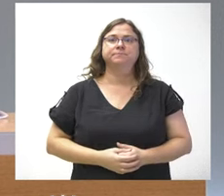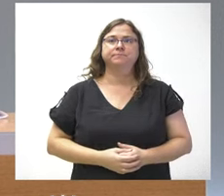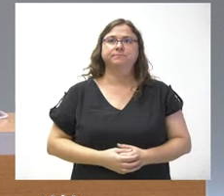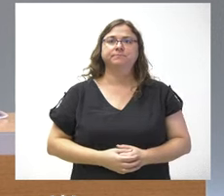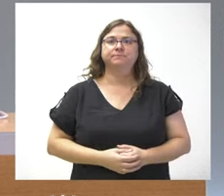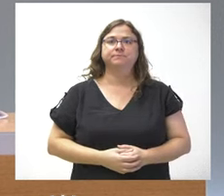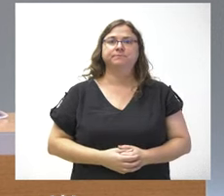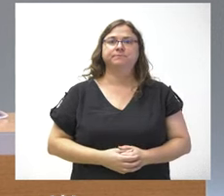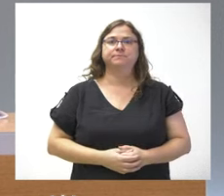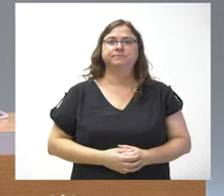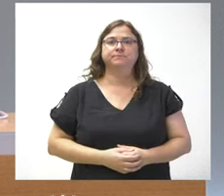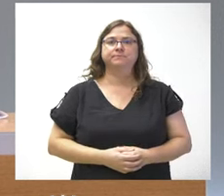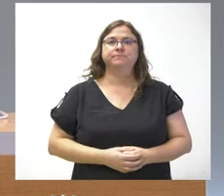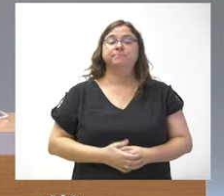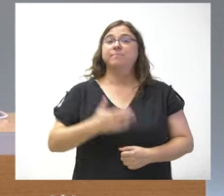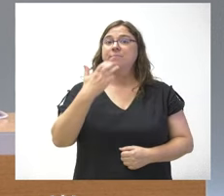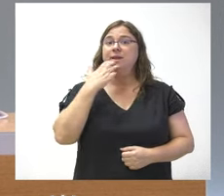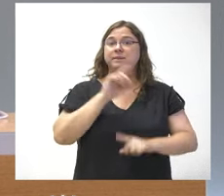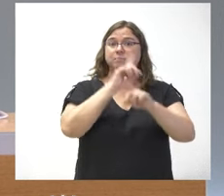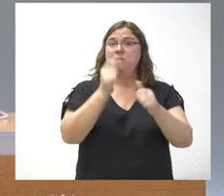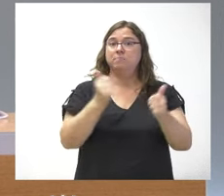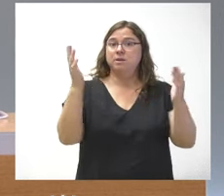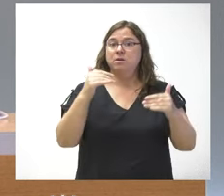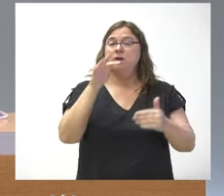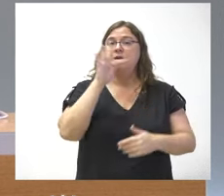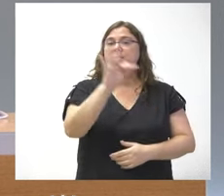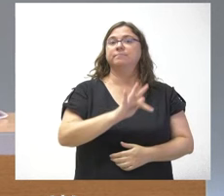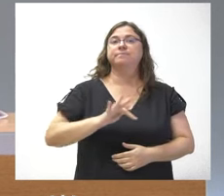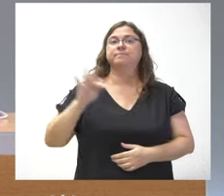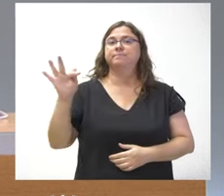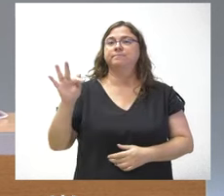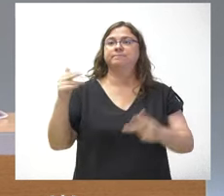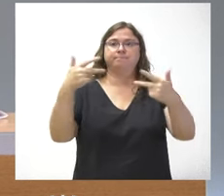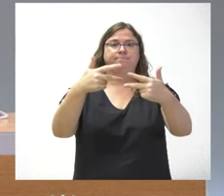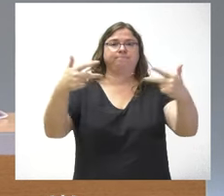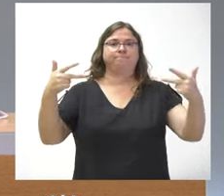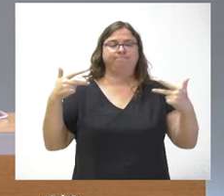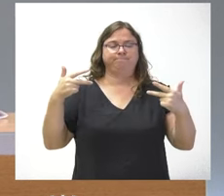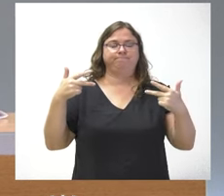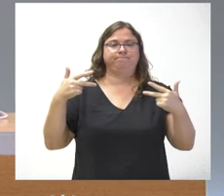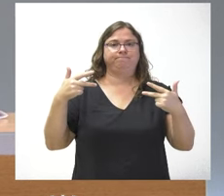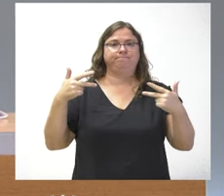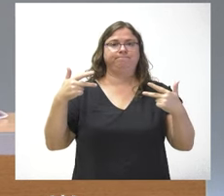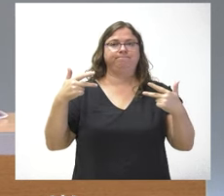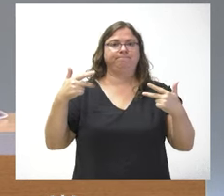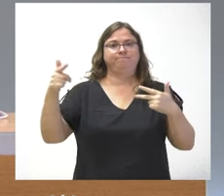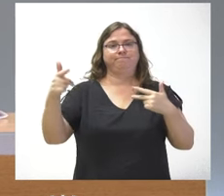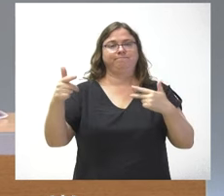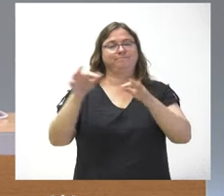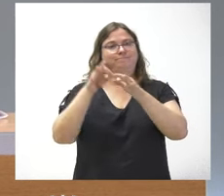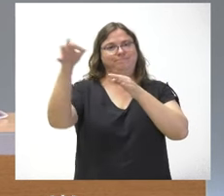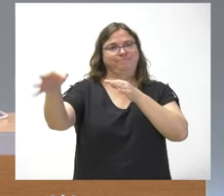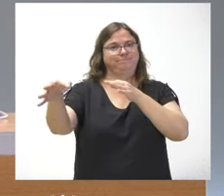iniciativa pues si no hay más preguntas en la sala damos paso a los periodistas que nos siguen de manera